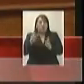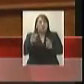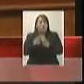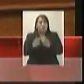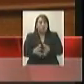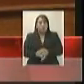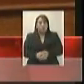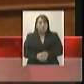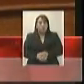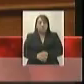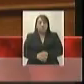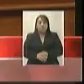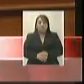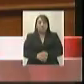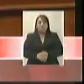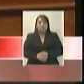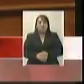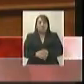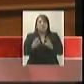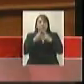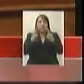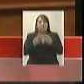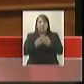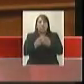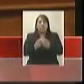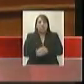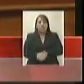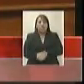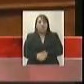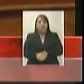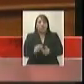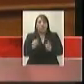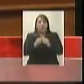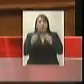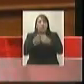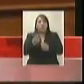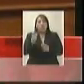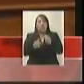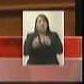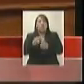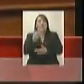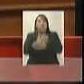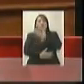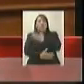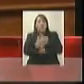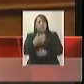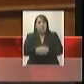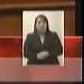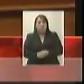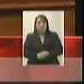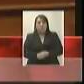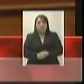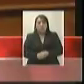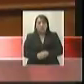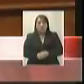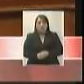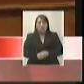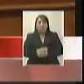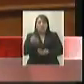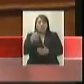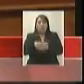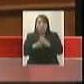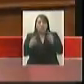congresistas. Estuvimos reunidos con un grupo de personas con discapacidad y dentro de